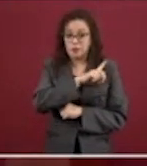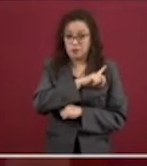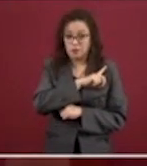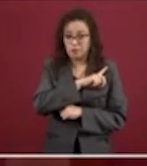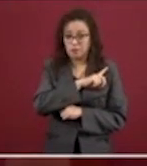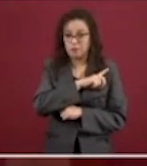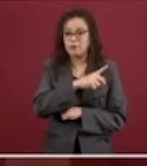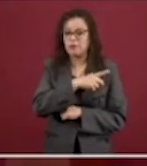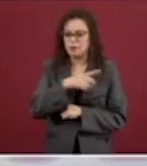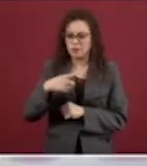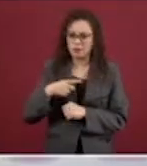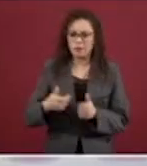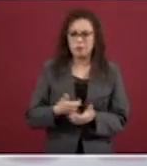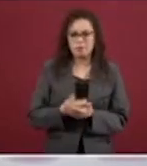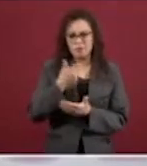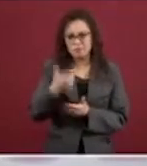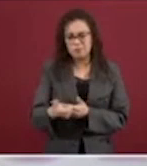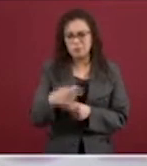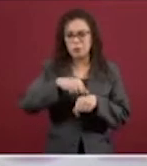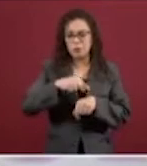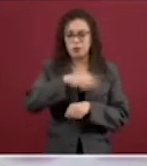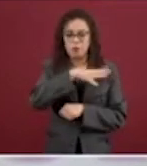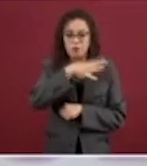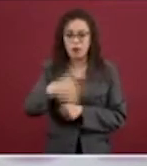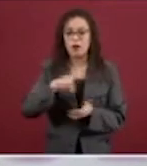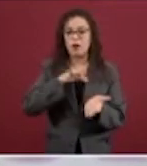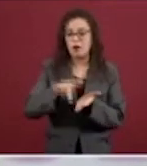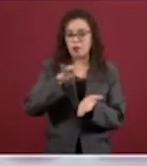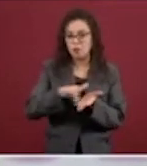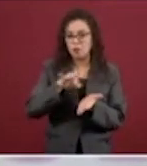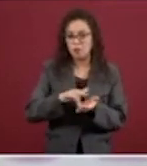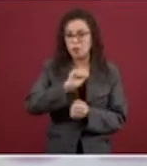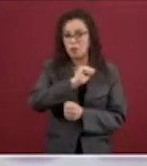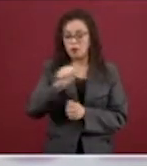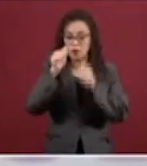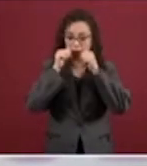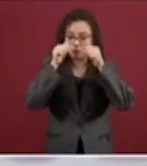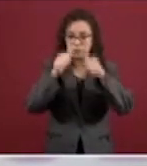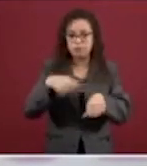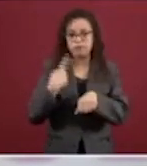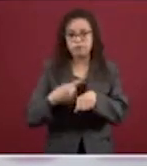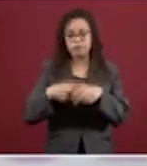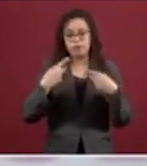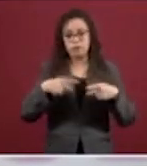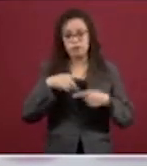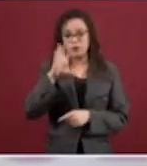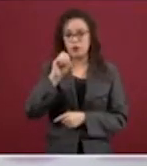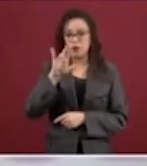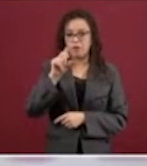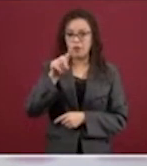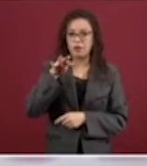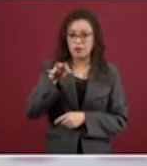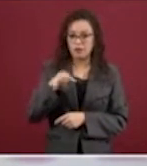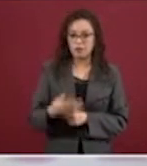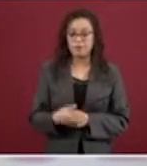demos un incentivo a aquellos médicos generales que ayuden a la atención de COVID-19 y que les demos estos